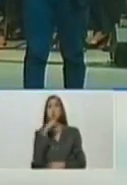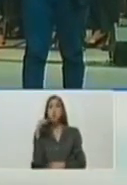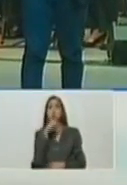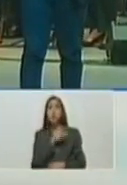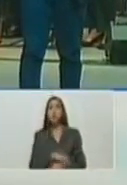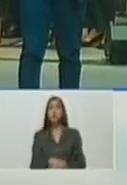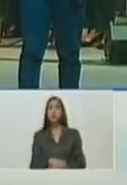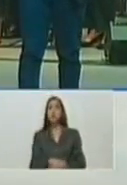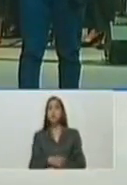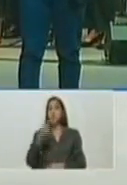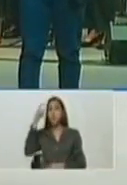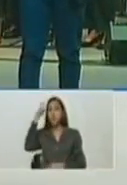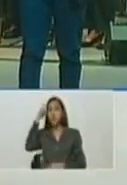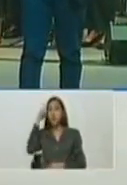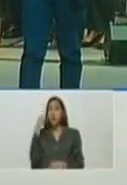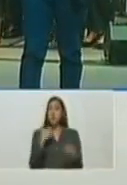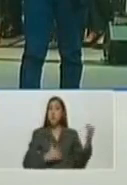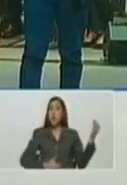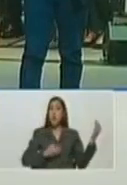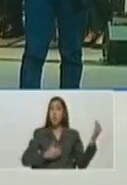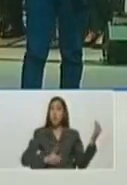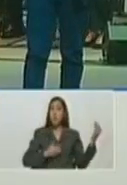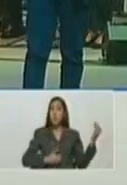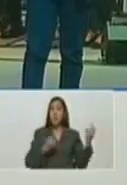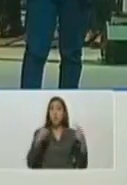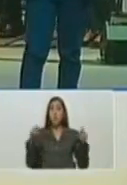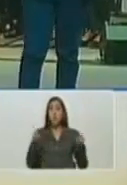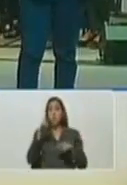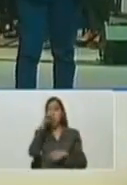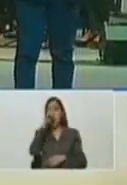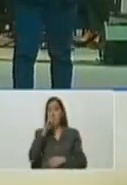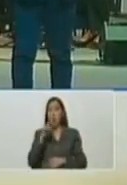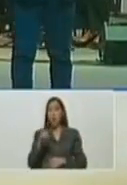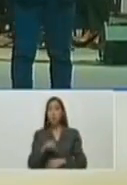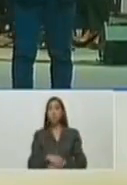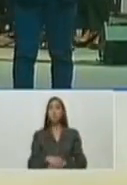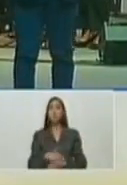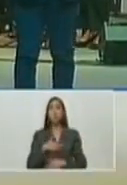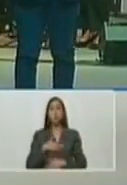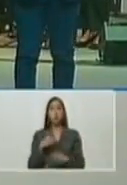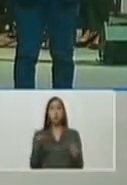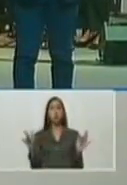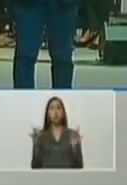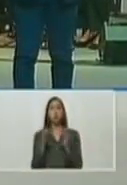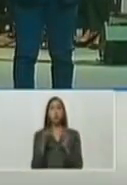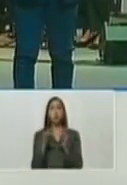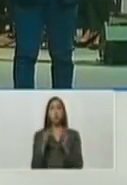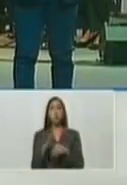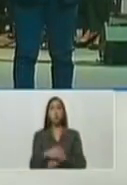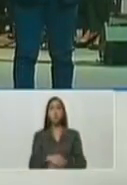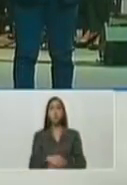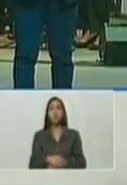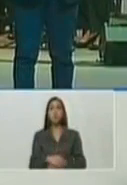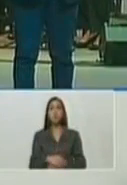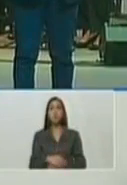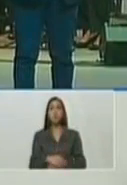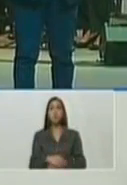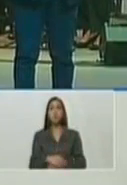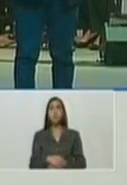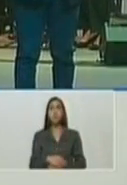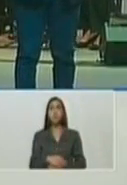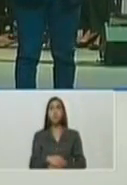el día de Alí Primera, yo les entrego el pase. Les entrego el pase,